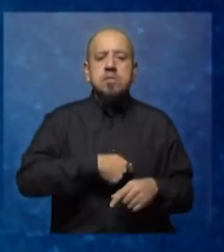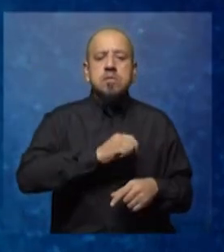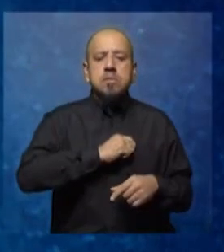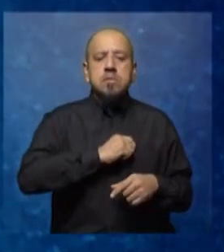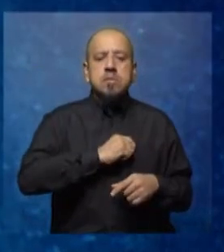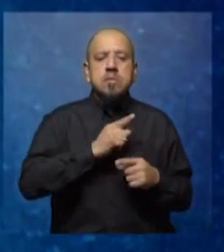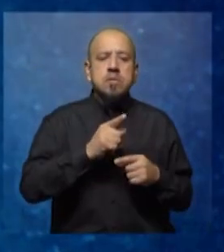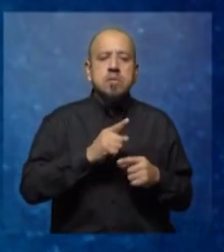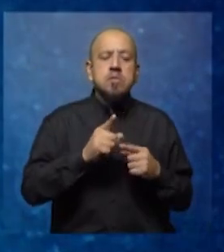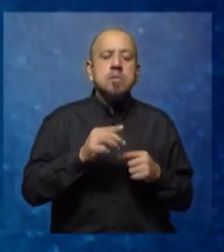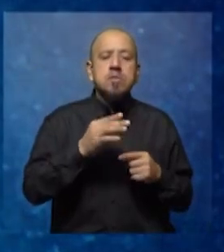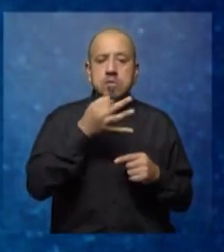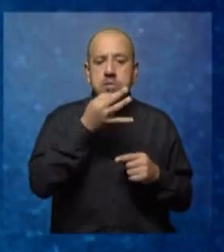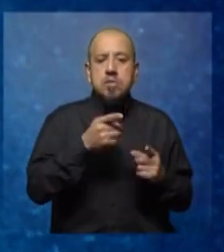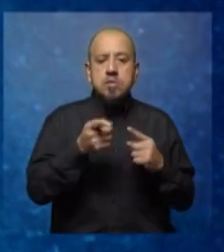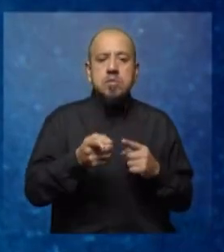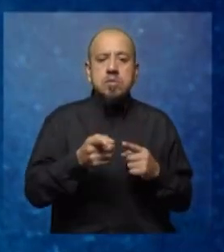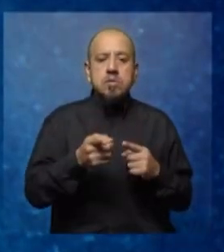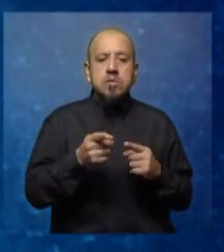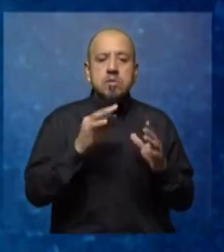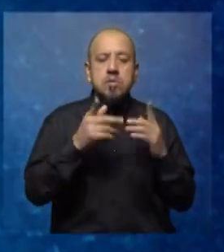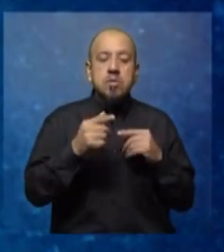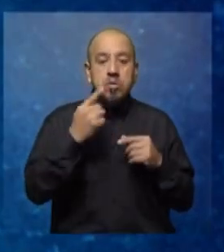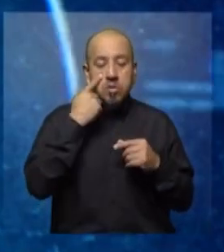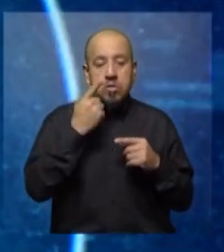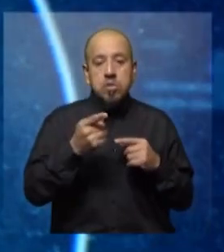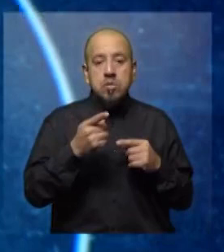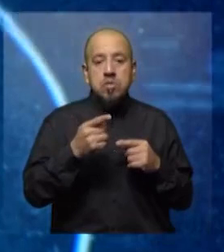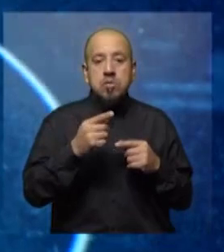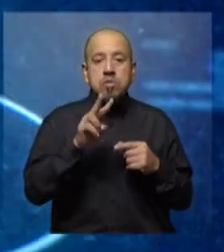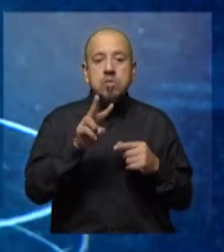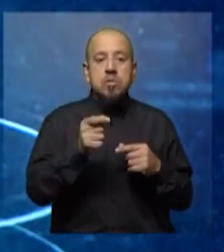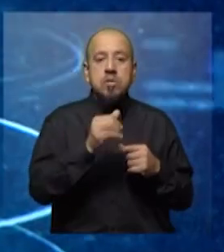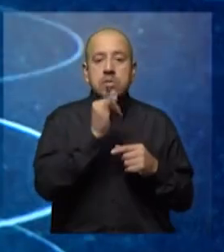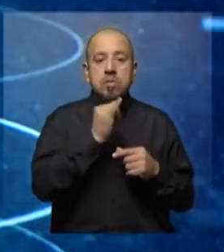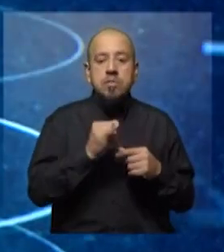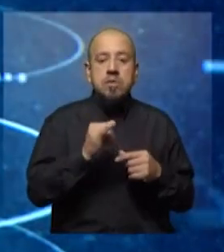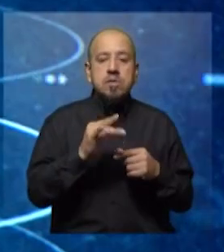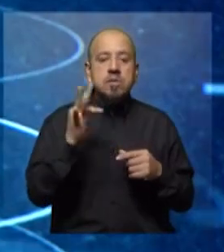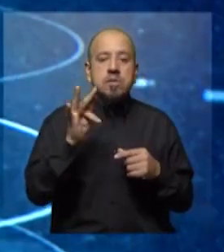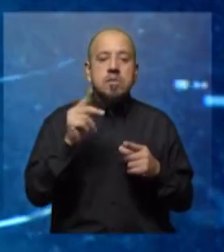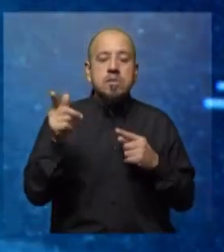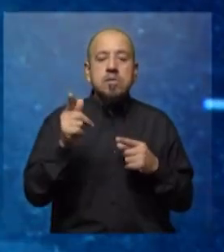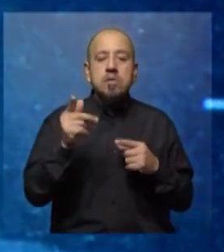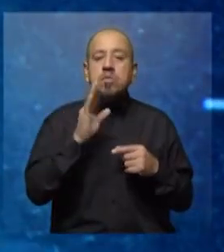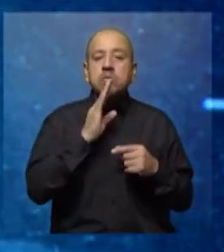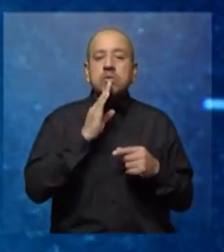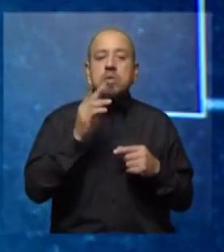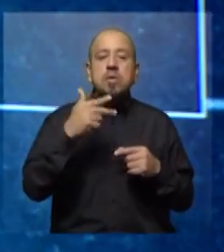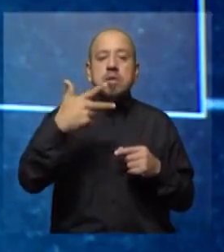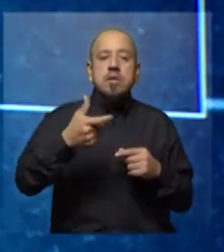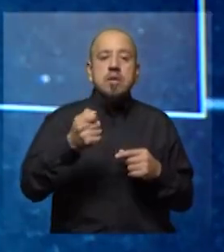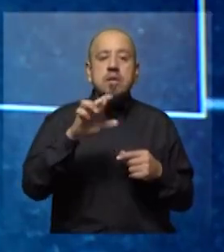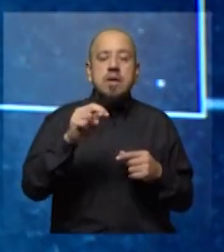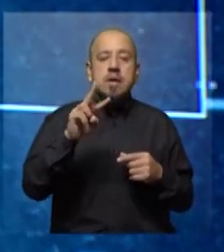unamuno plante personal contemporáneo de él lo lleva a conocer y decíaba Ferreira Si estuvieran Harvard sería